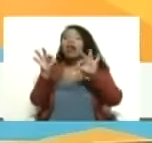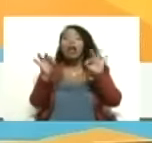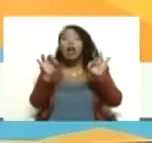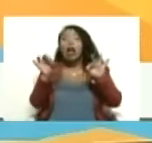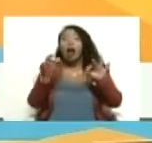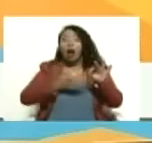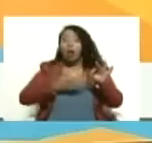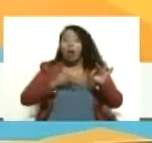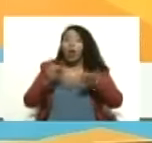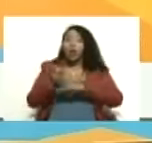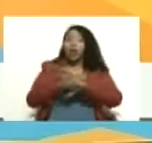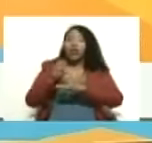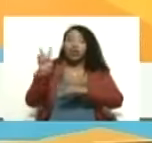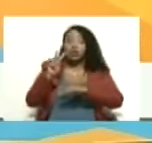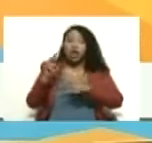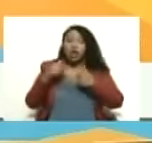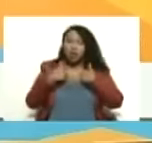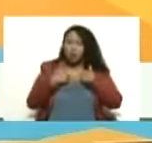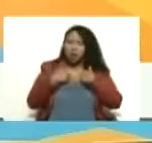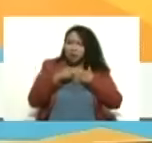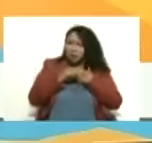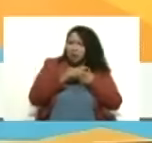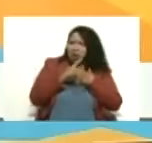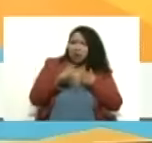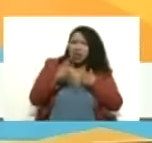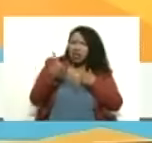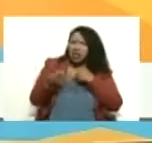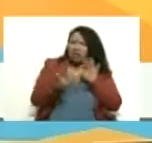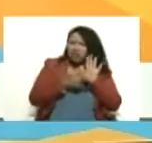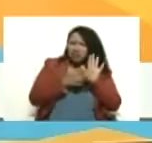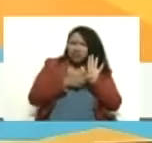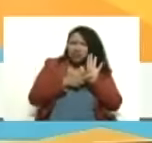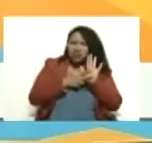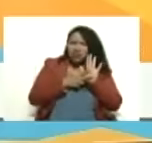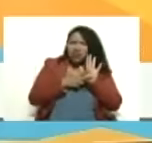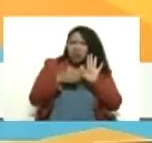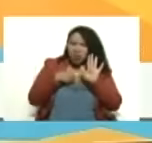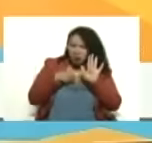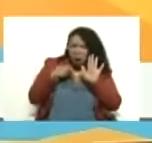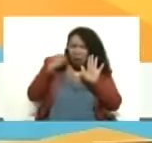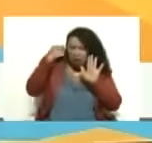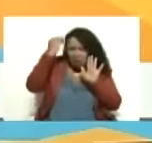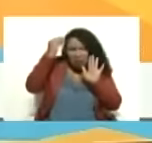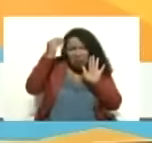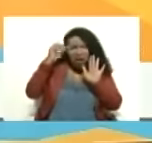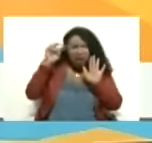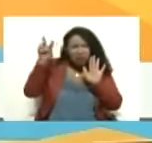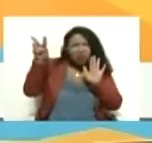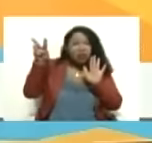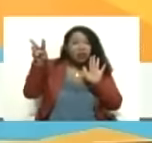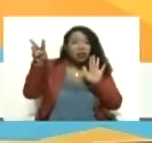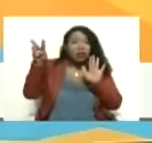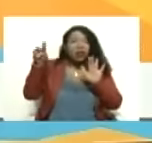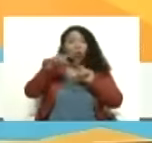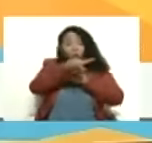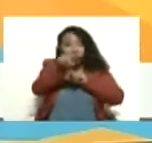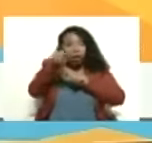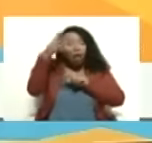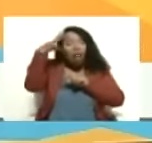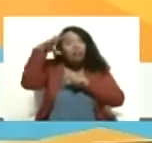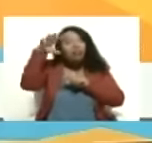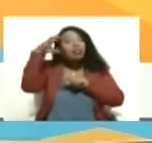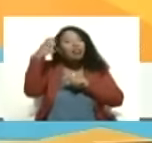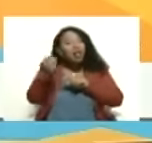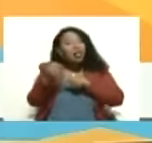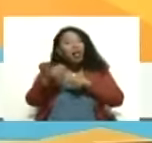Venezuela digo esta verdad Absurda esta esta aproximación lo absurdo para que se entienda el